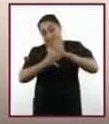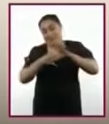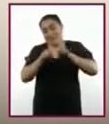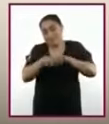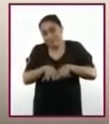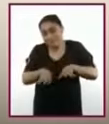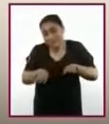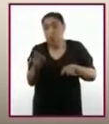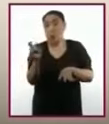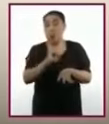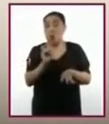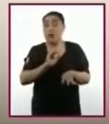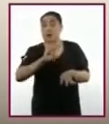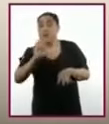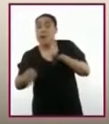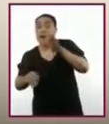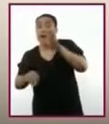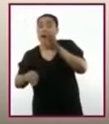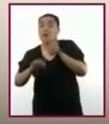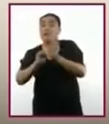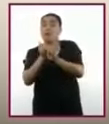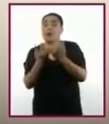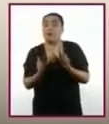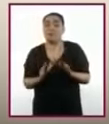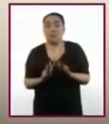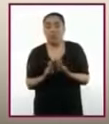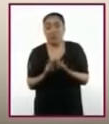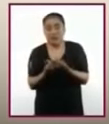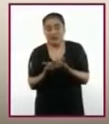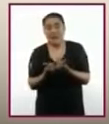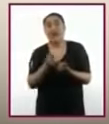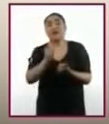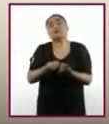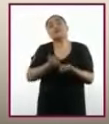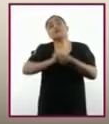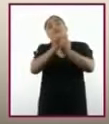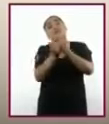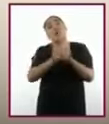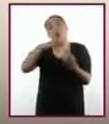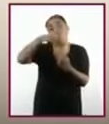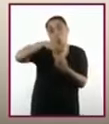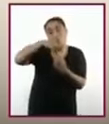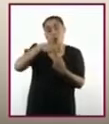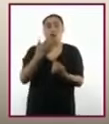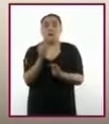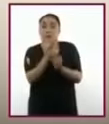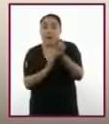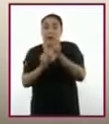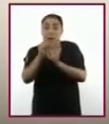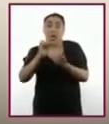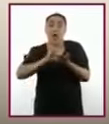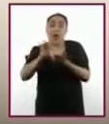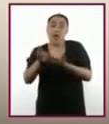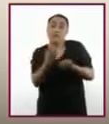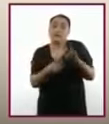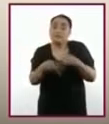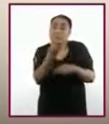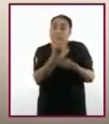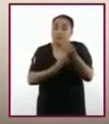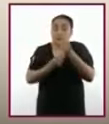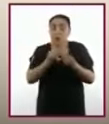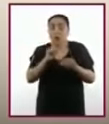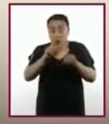organismos mueren, actúan los descomponedores, es decir, los hongos y las bacterias. Ellos se alimentan de los residuos orgánicos y dejan